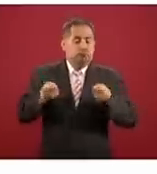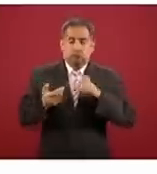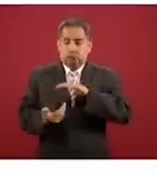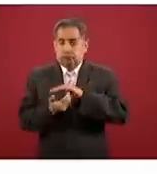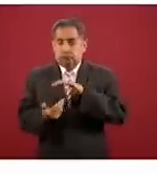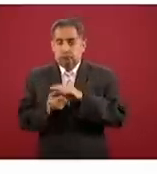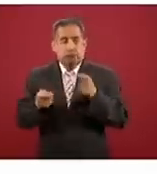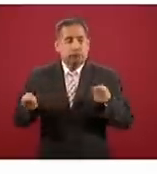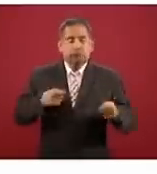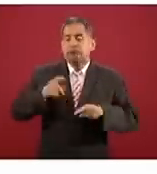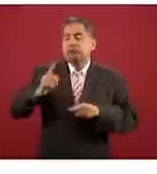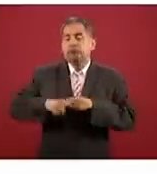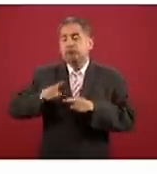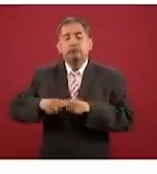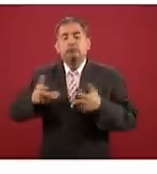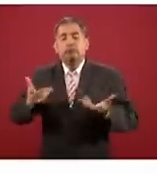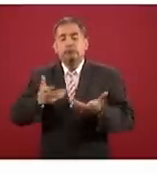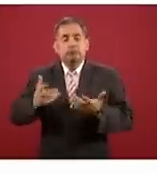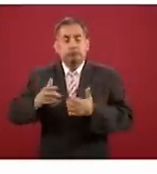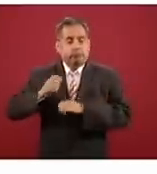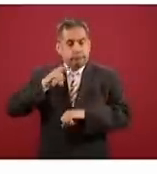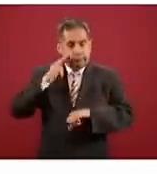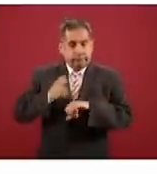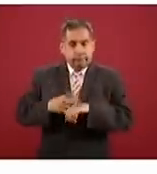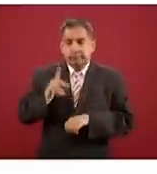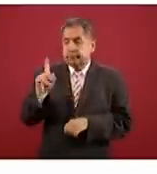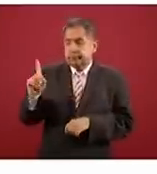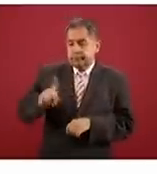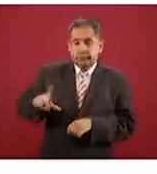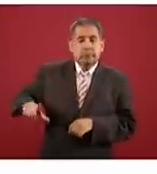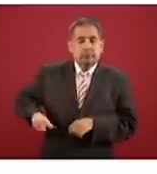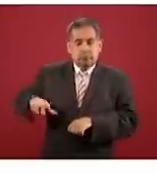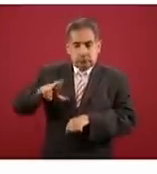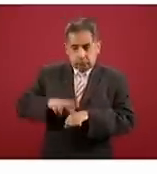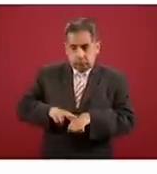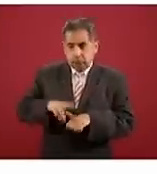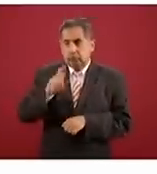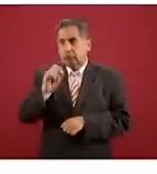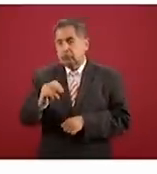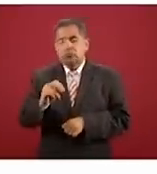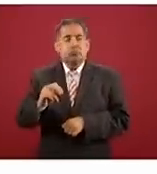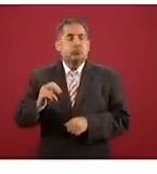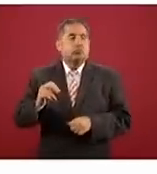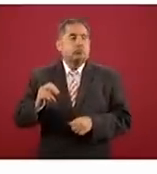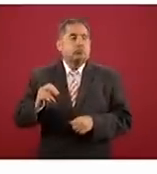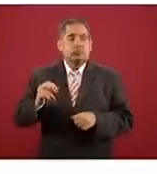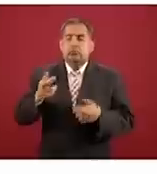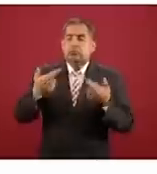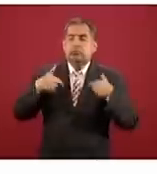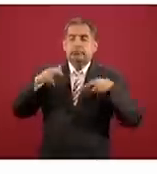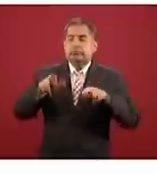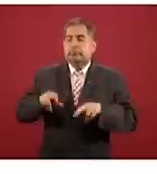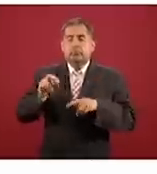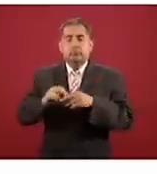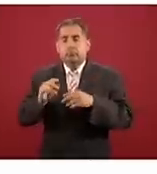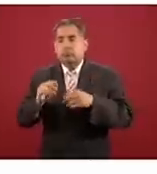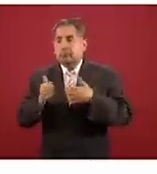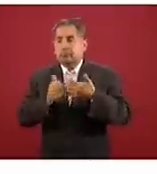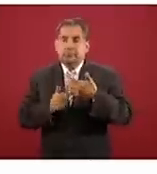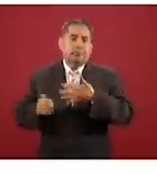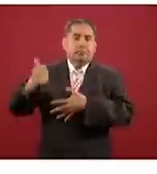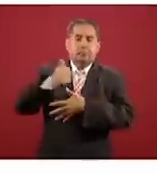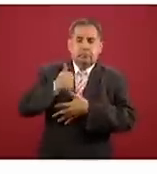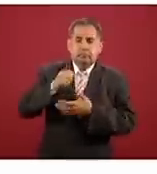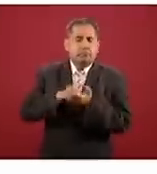mesa, la lleva el gobernador o la autoridad civil de más alto nivel. Si asiste